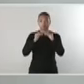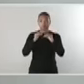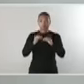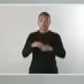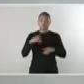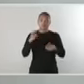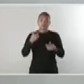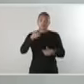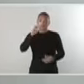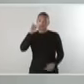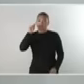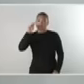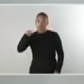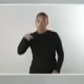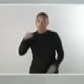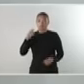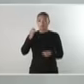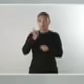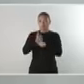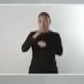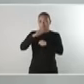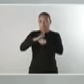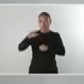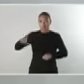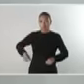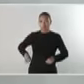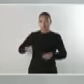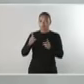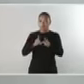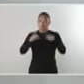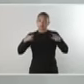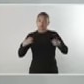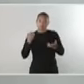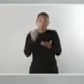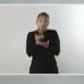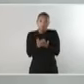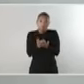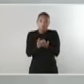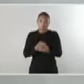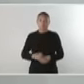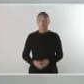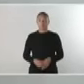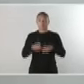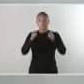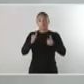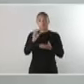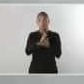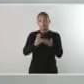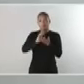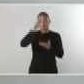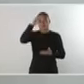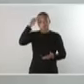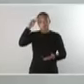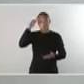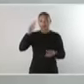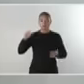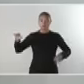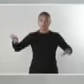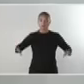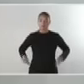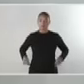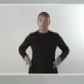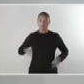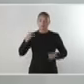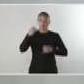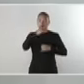gestión gubernamental y desarrollo económico estamos en Ciudad Victoria en el teatro Juárez de